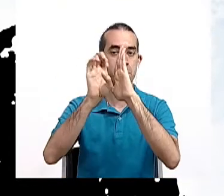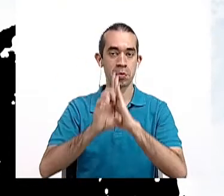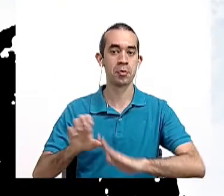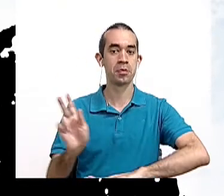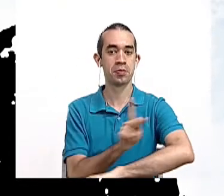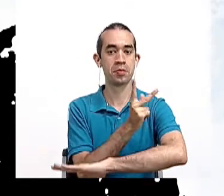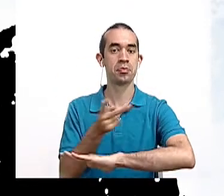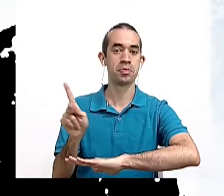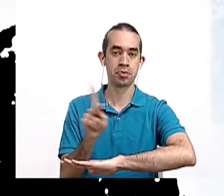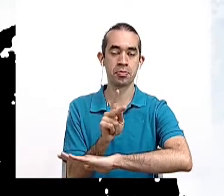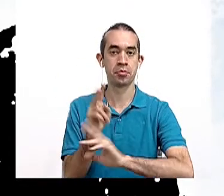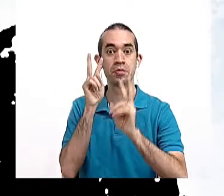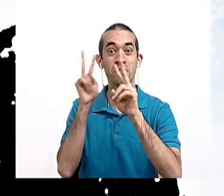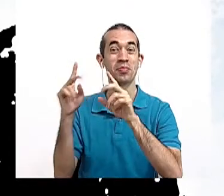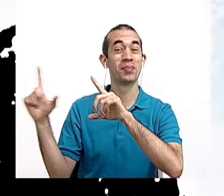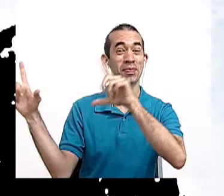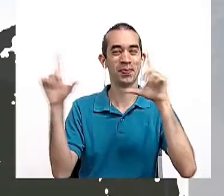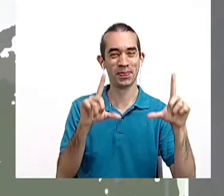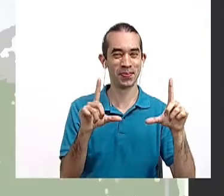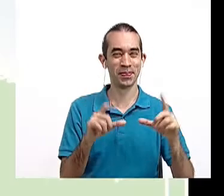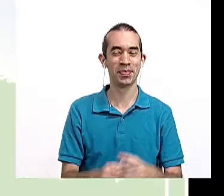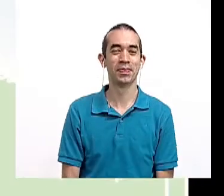lírica. Veamos la presentación.